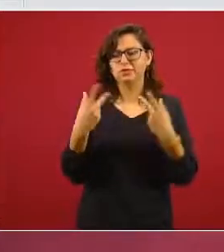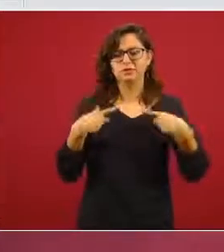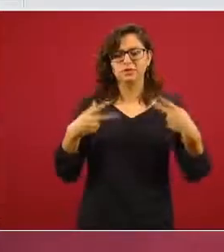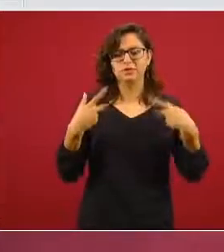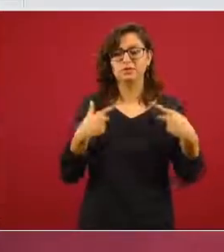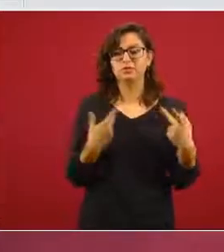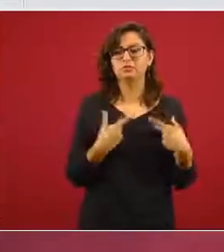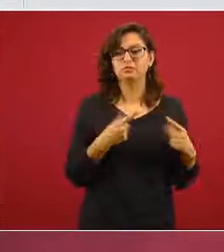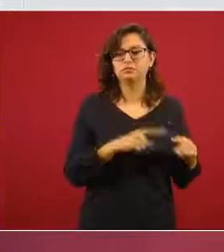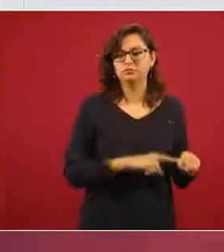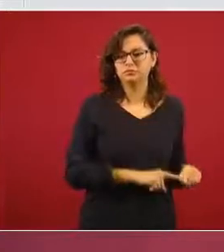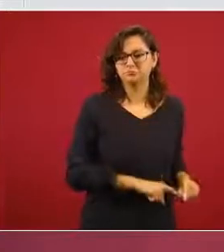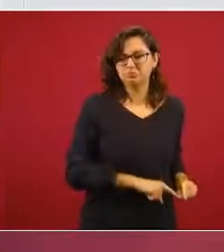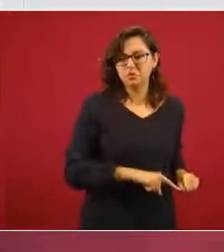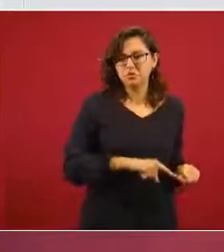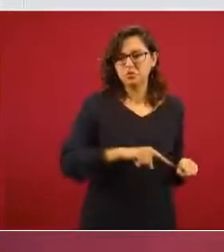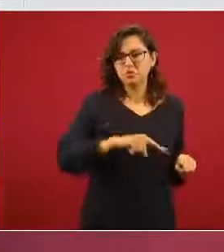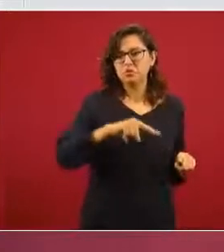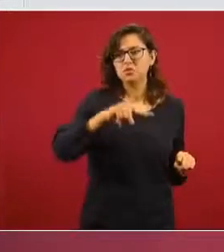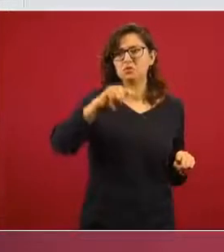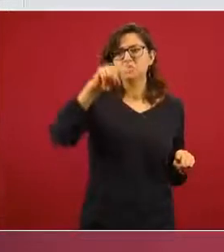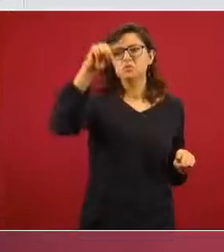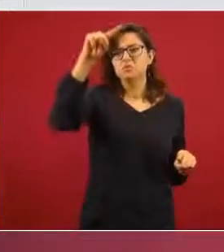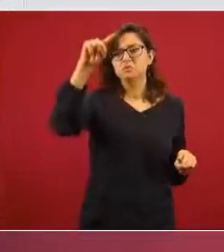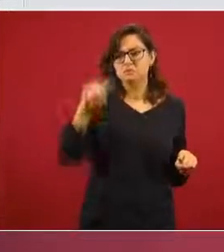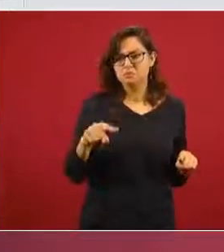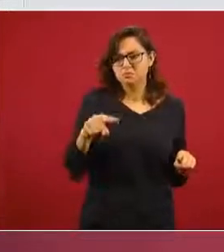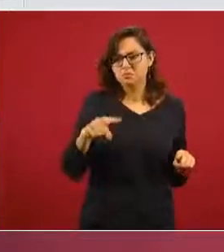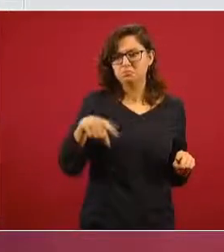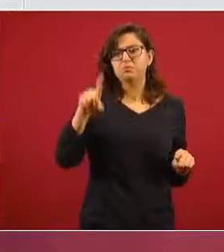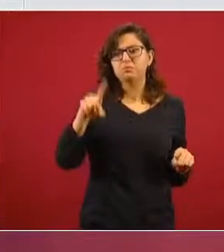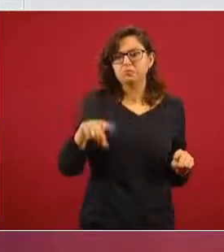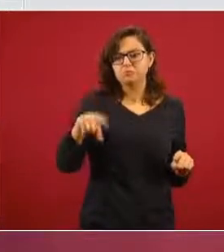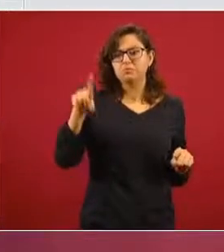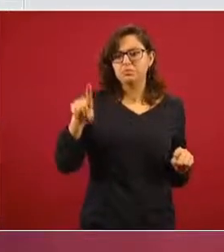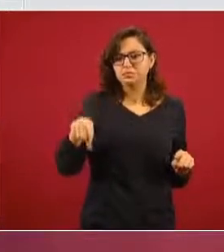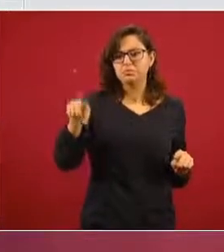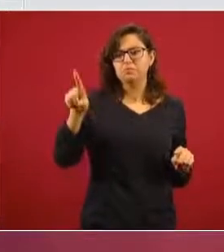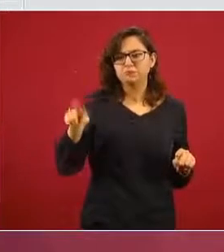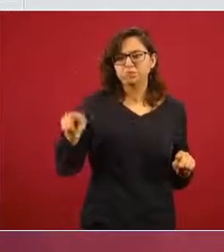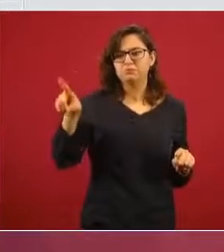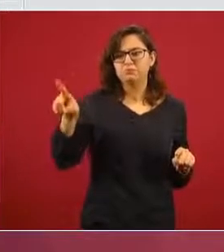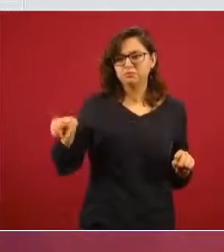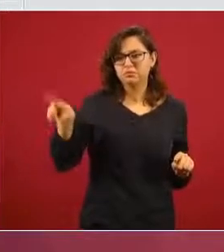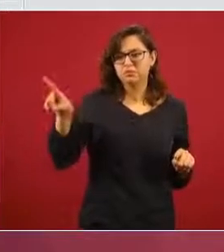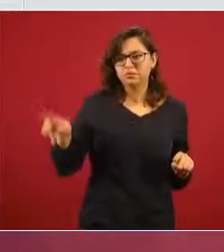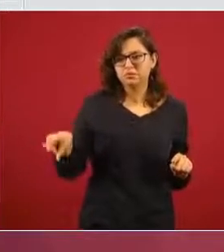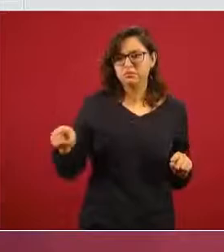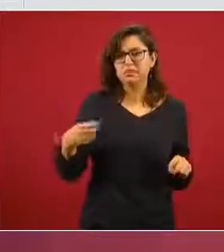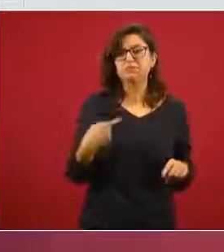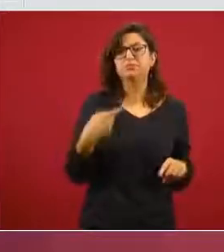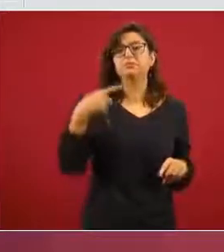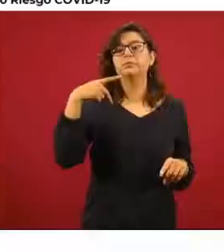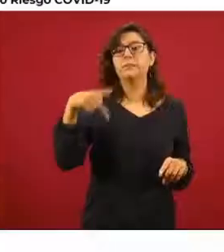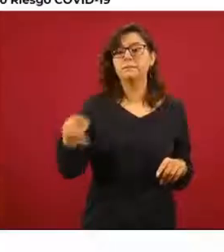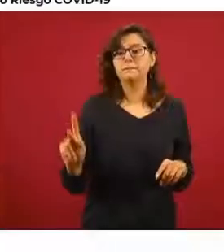y tenemos un patrón también, vean los múltiples picos nuevamente, pico, pico, pico, pico, pero en general con un descenso,